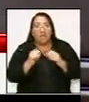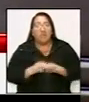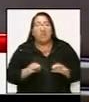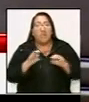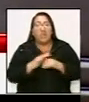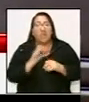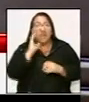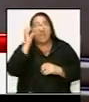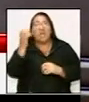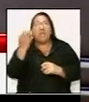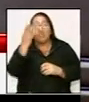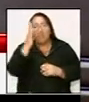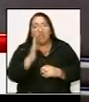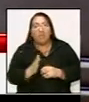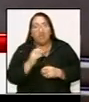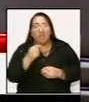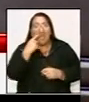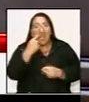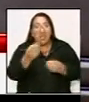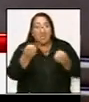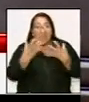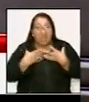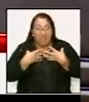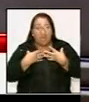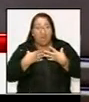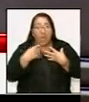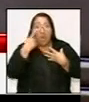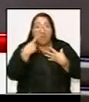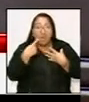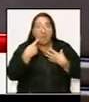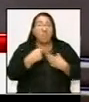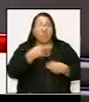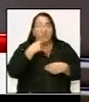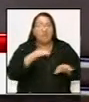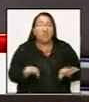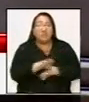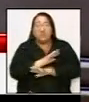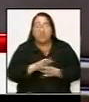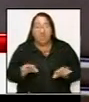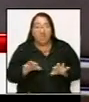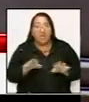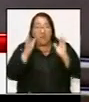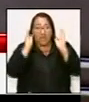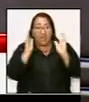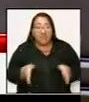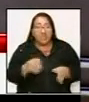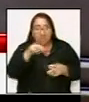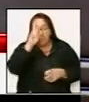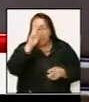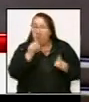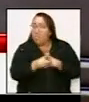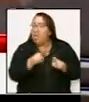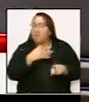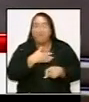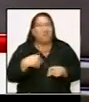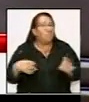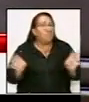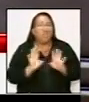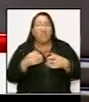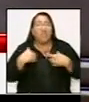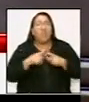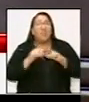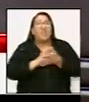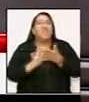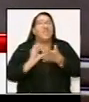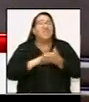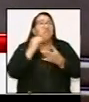semejanza del Creador, porque Él nos ha creado hombres y mujeres. Y en este Perú, presidente, no debe haber espacio